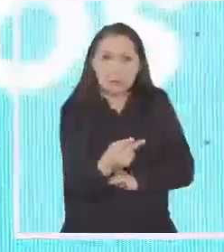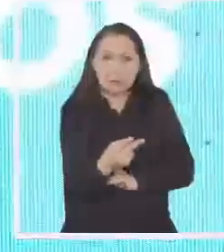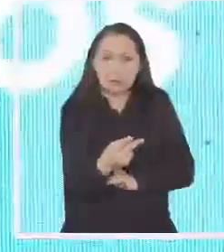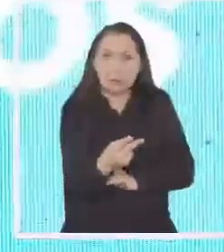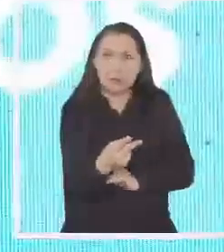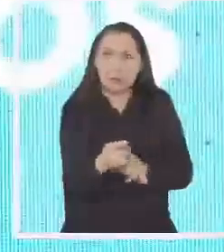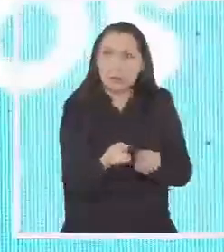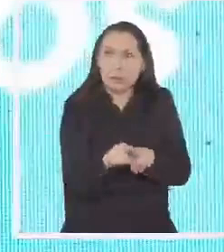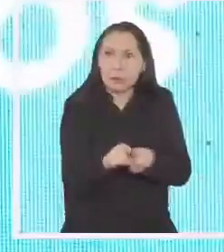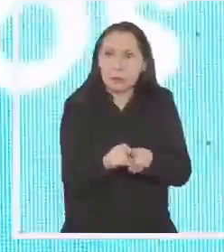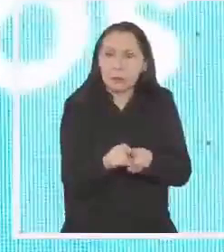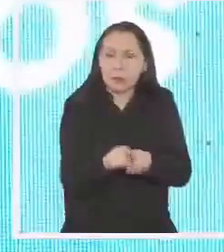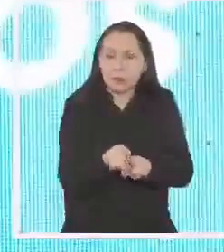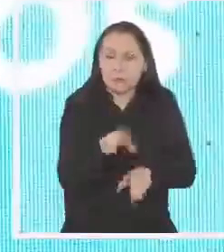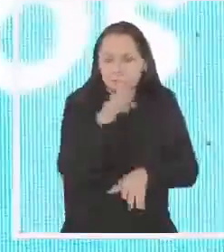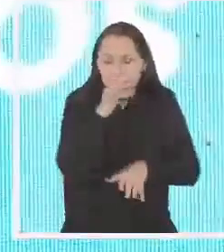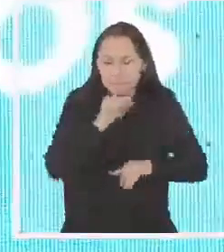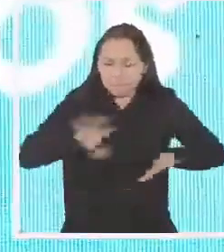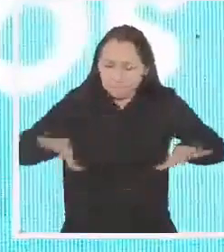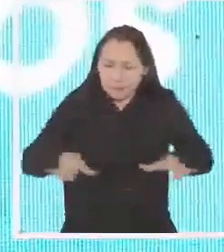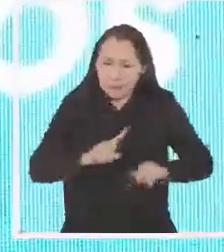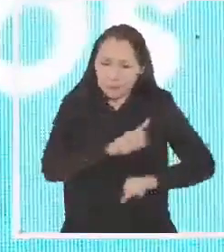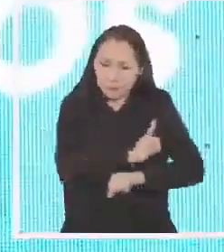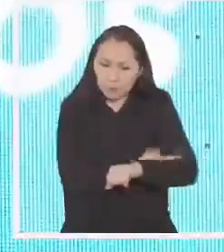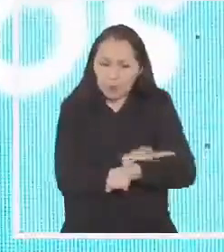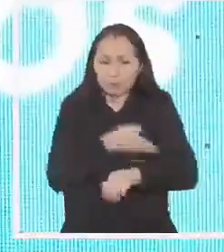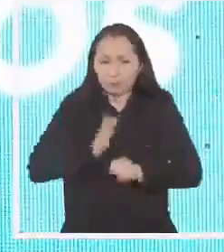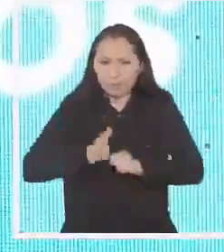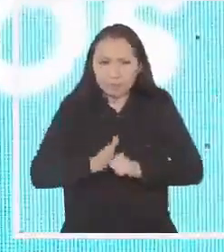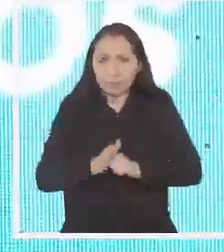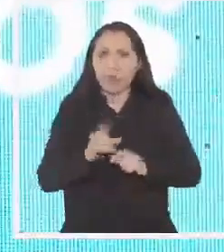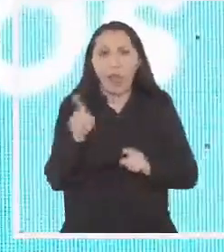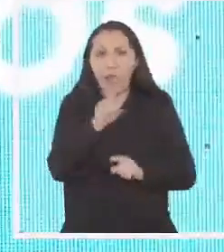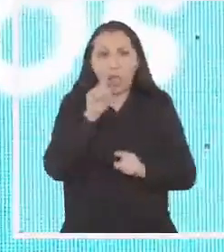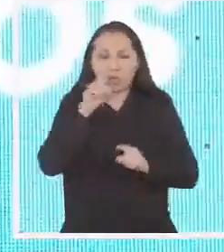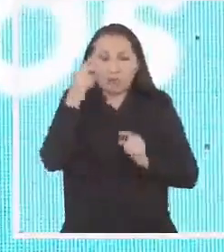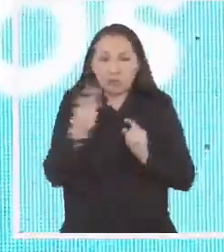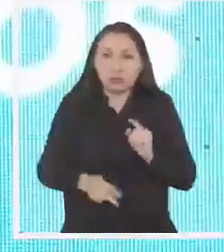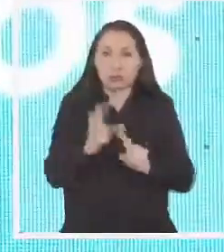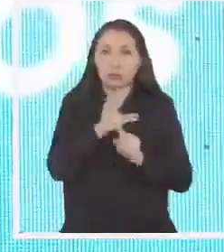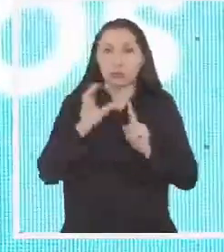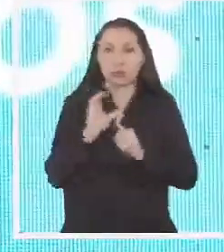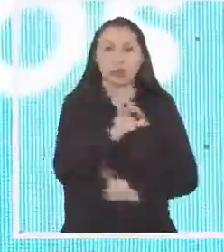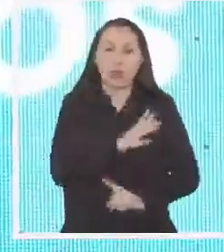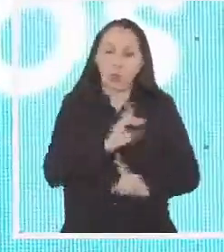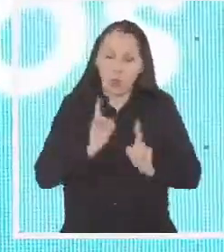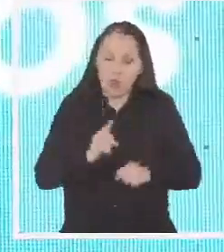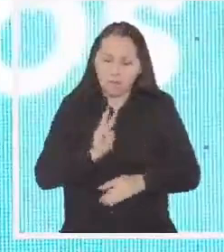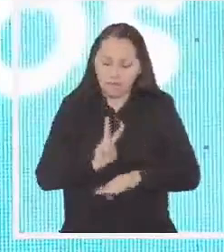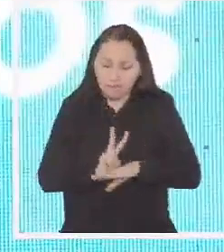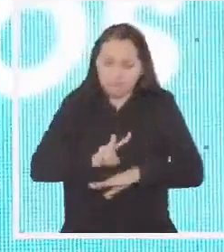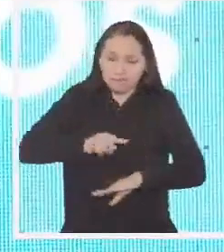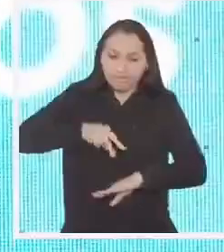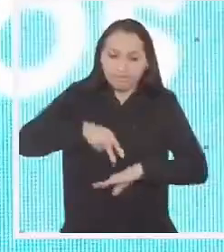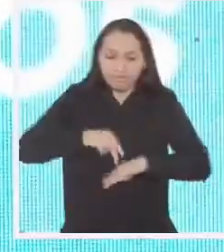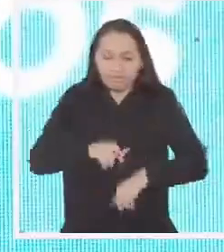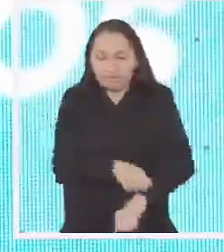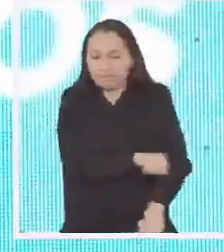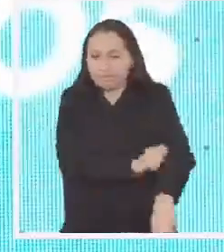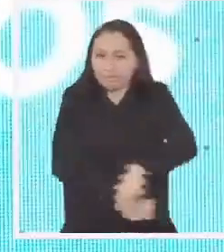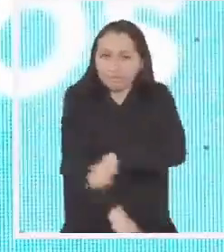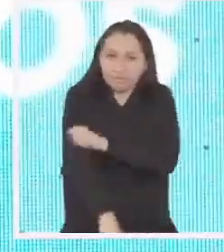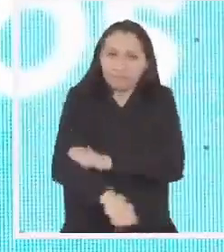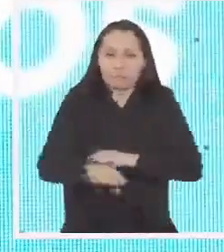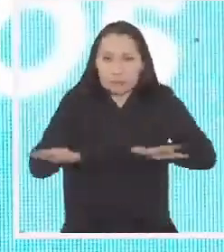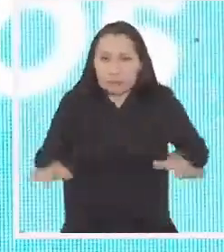uso de una resiliencia que es tan propia de nuestra cultura chilena, era capaz de ponerse de pie, de levantar